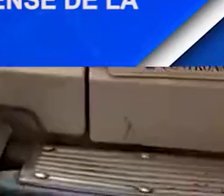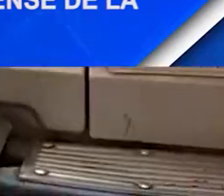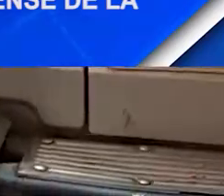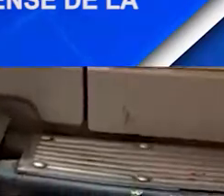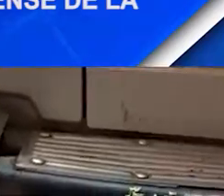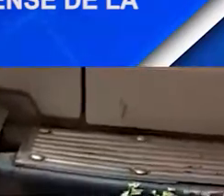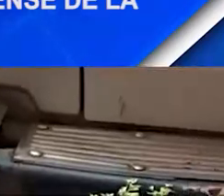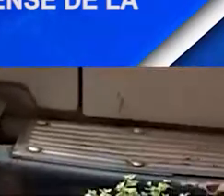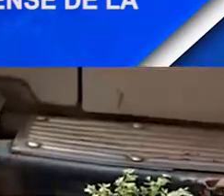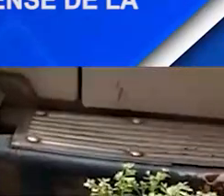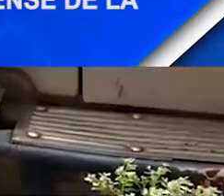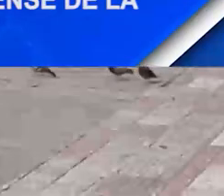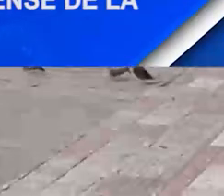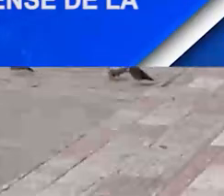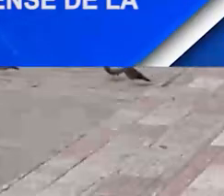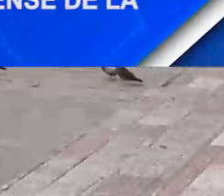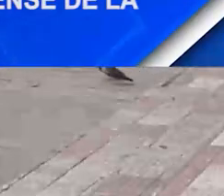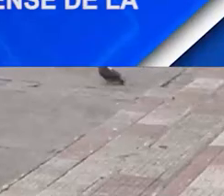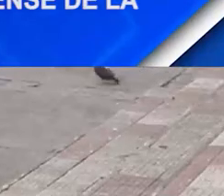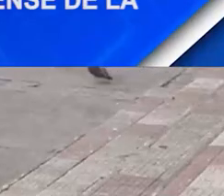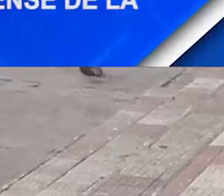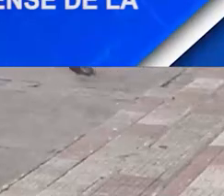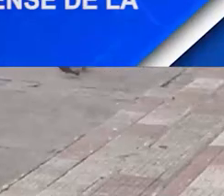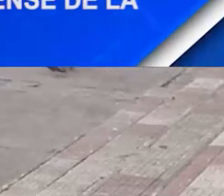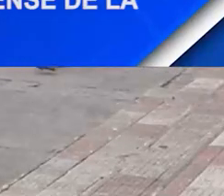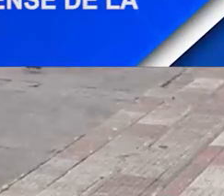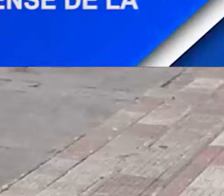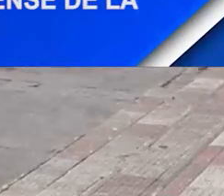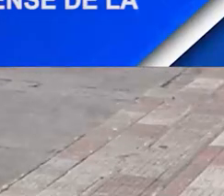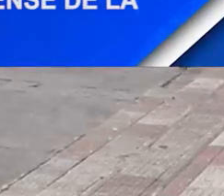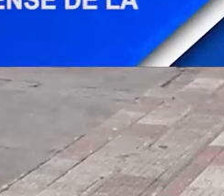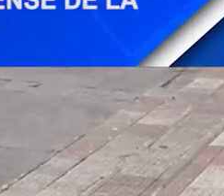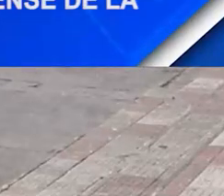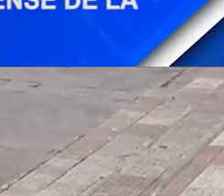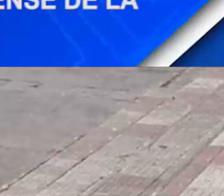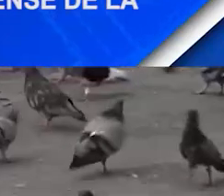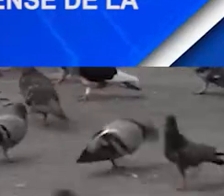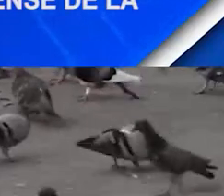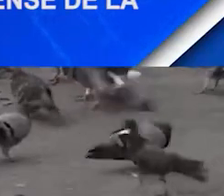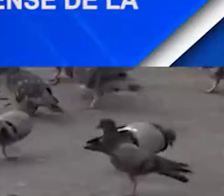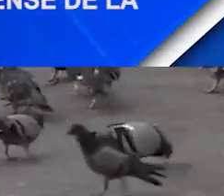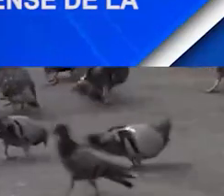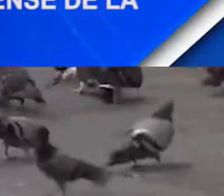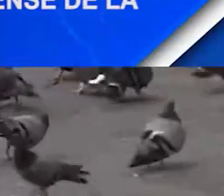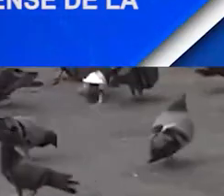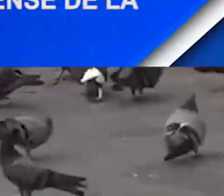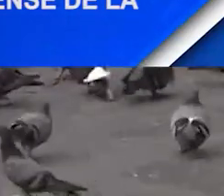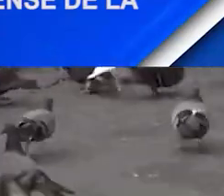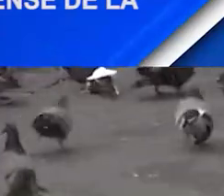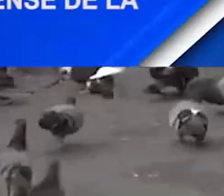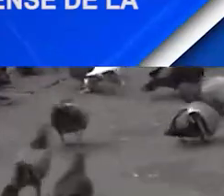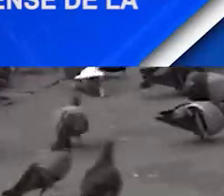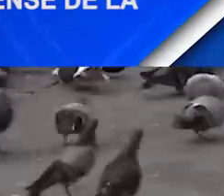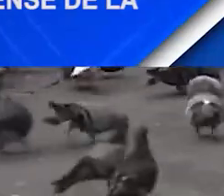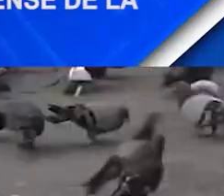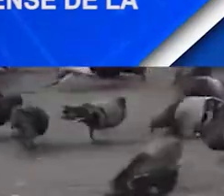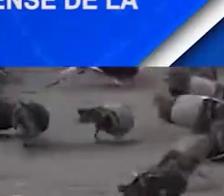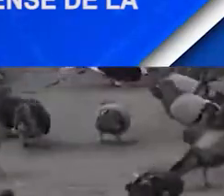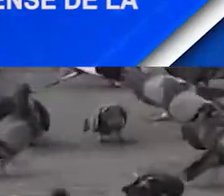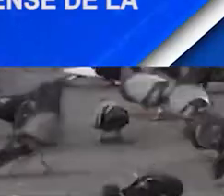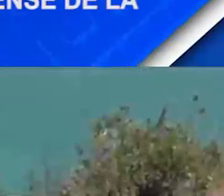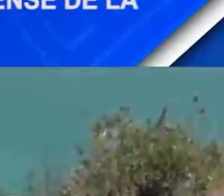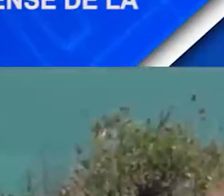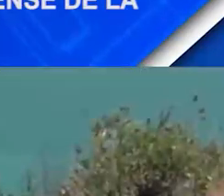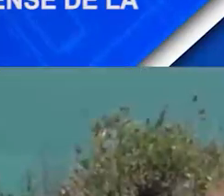este registro con un total de 10 normas, instrumentos internacionales, los cuales están detallados en